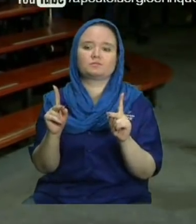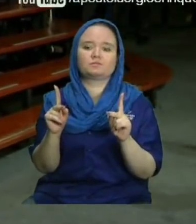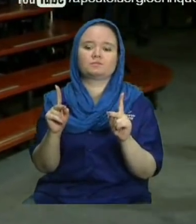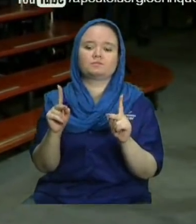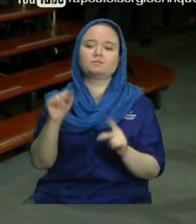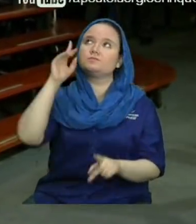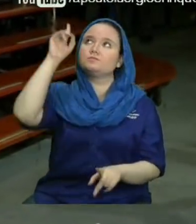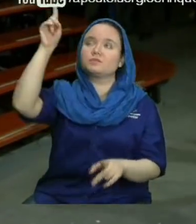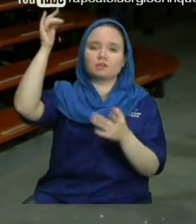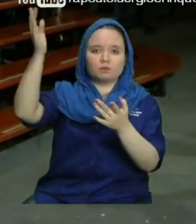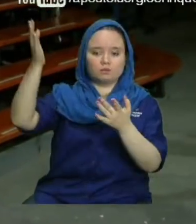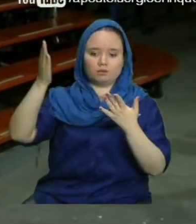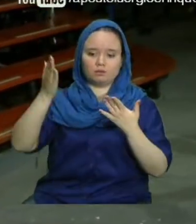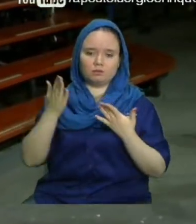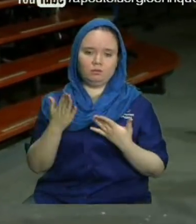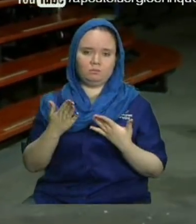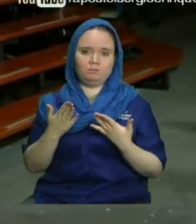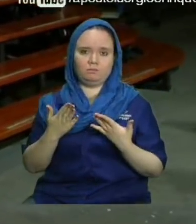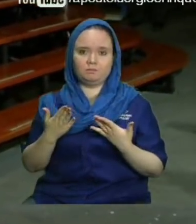que vas a darnos.